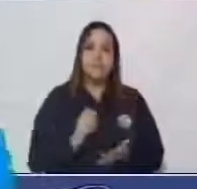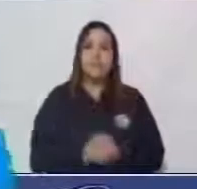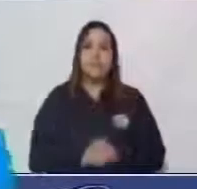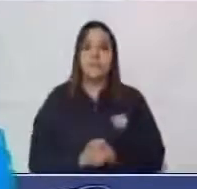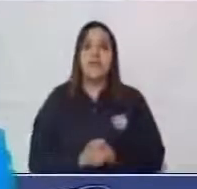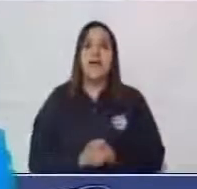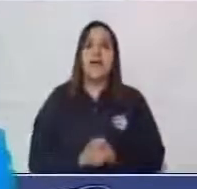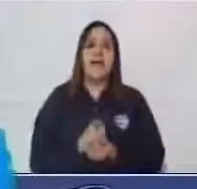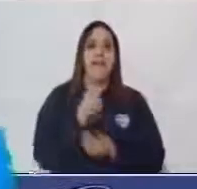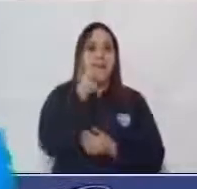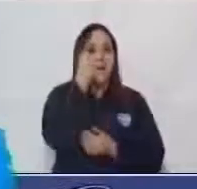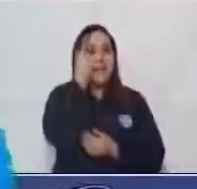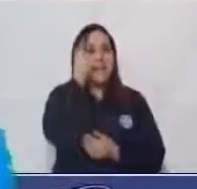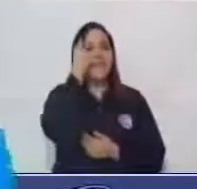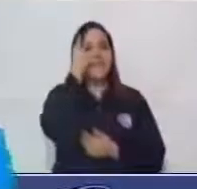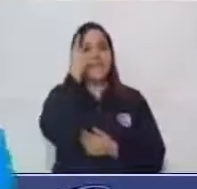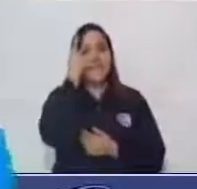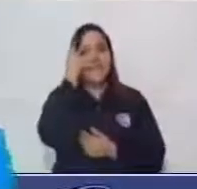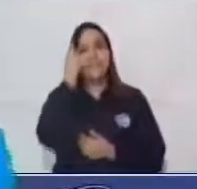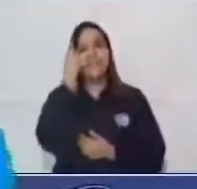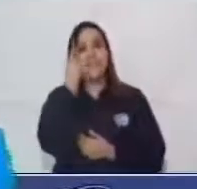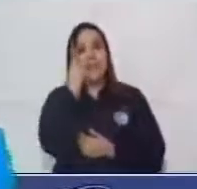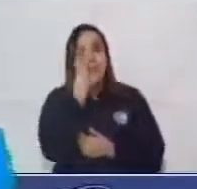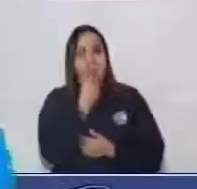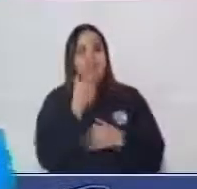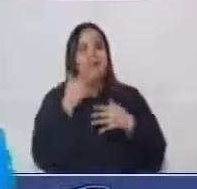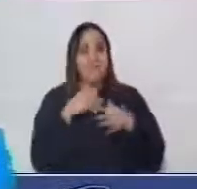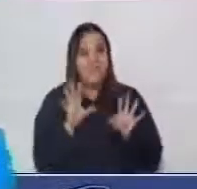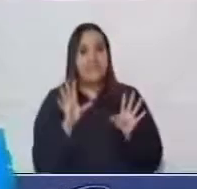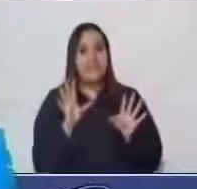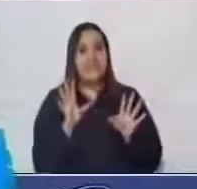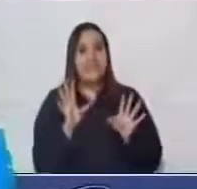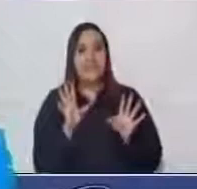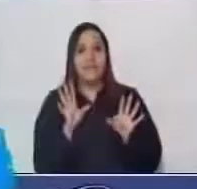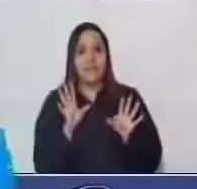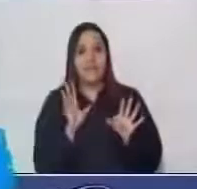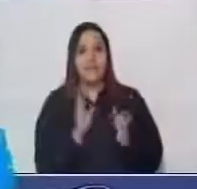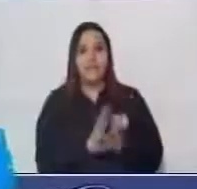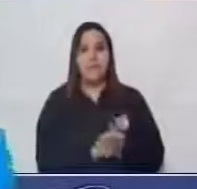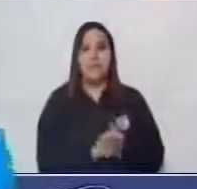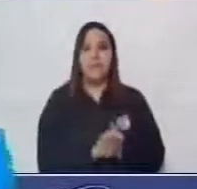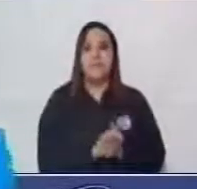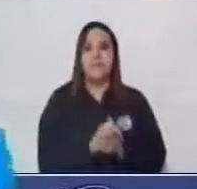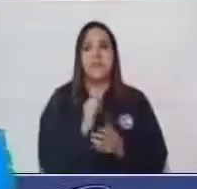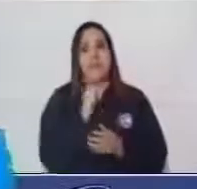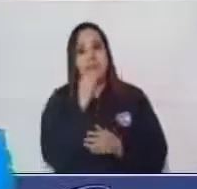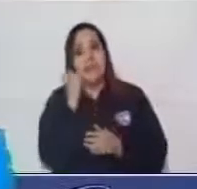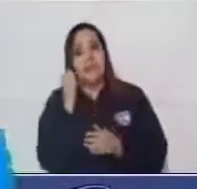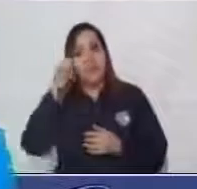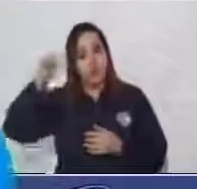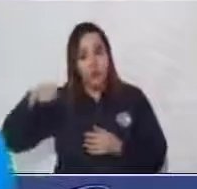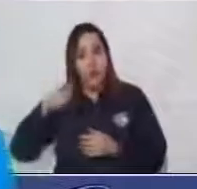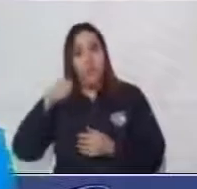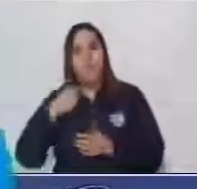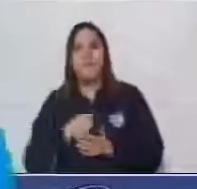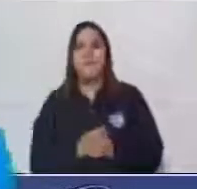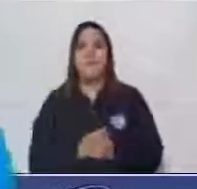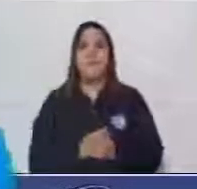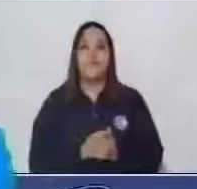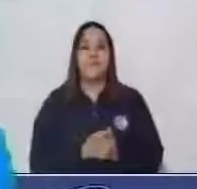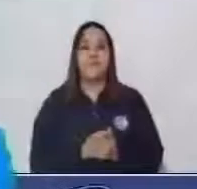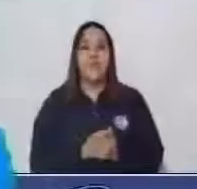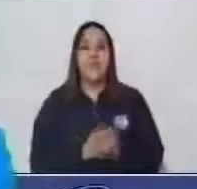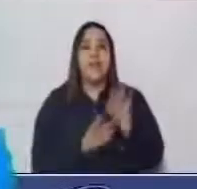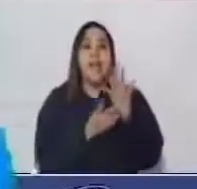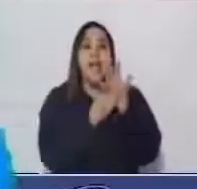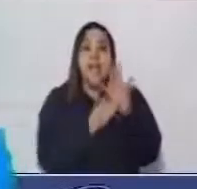¿Está teniendo más sentido la forma en cómo César se comporta? Y por último colocamos en la